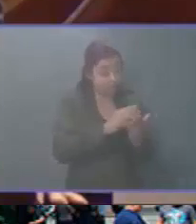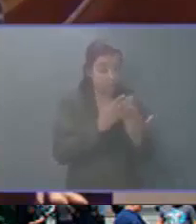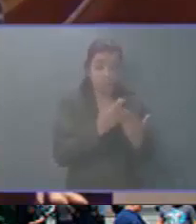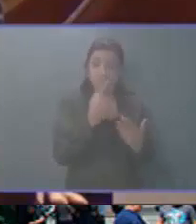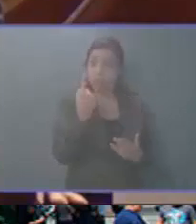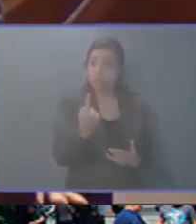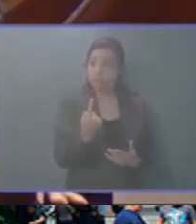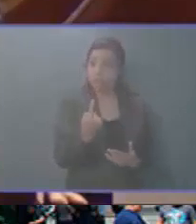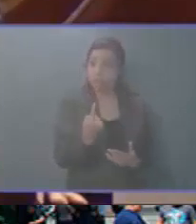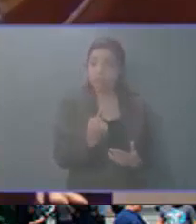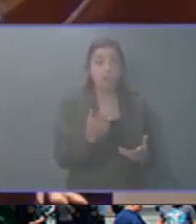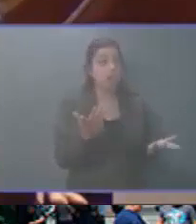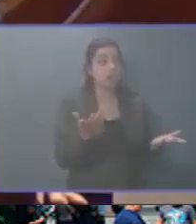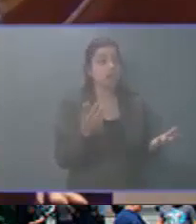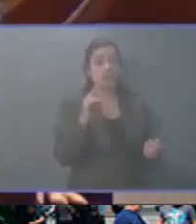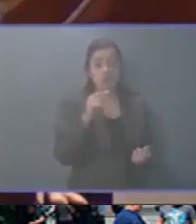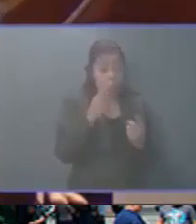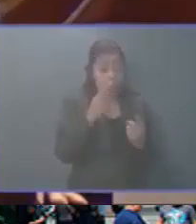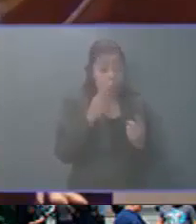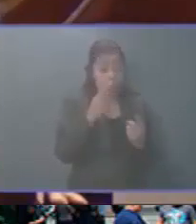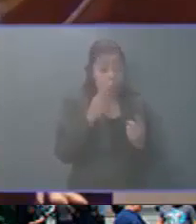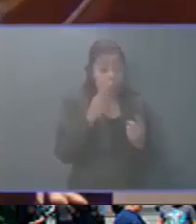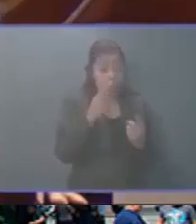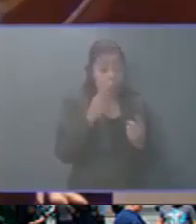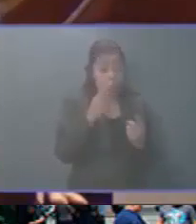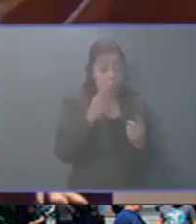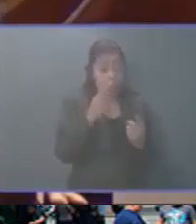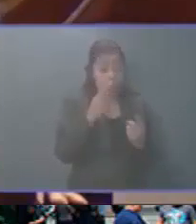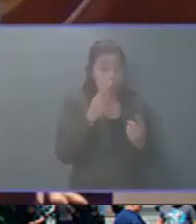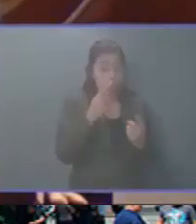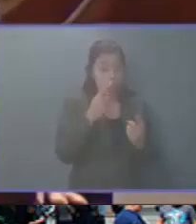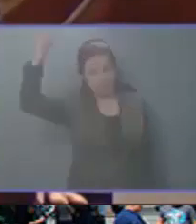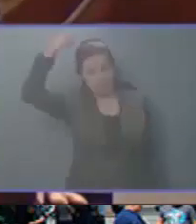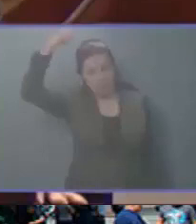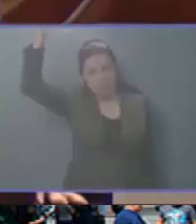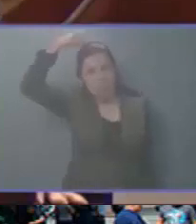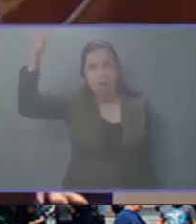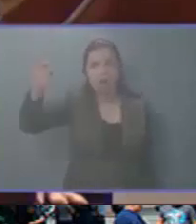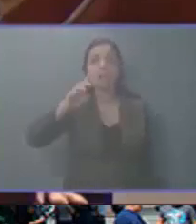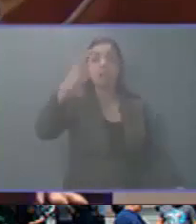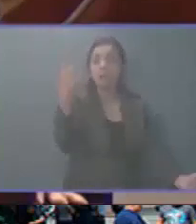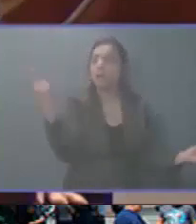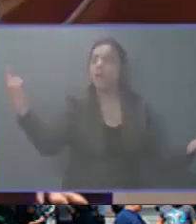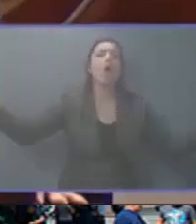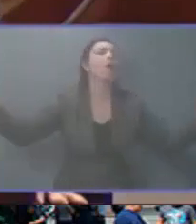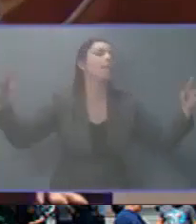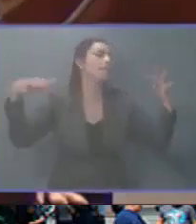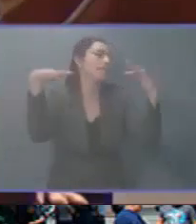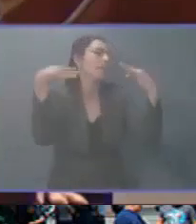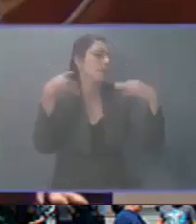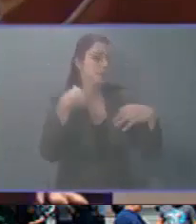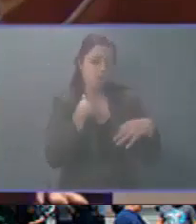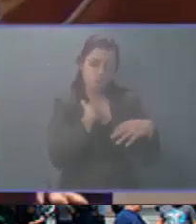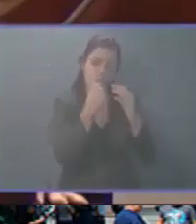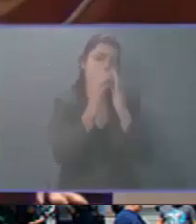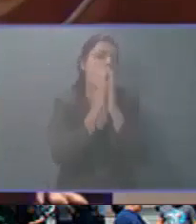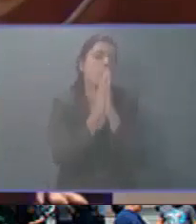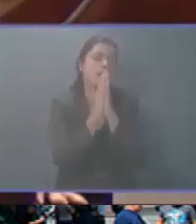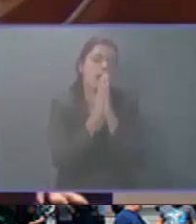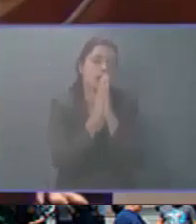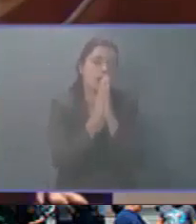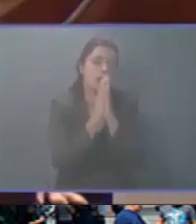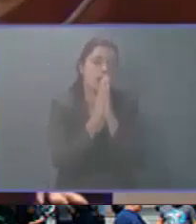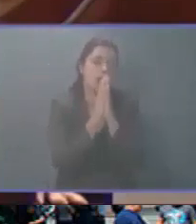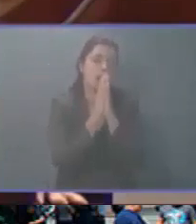gusta orar de pie en las sinagogas y en las esquinas de las plazas para que la gente los vea yo no estoy orando